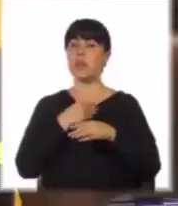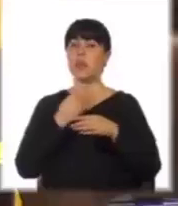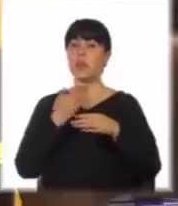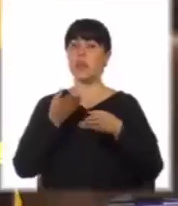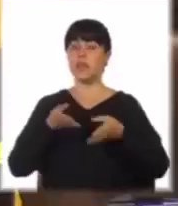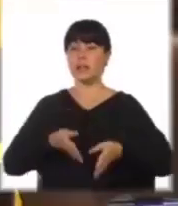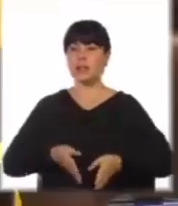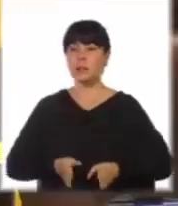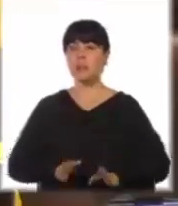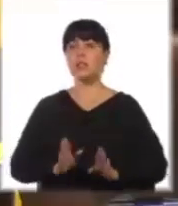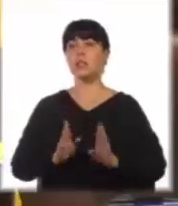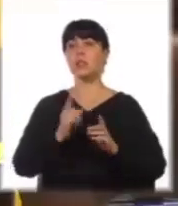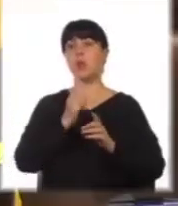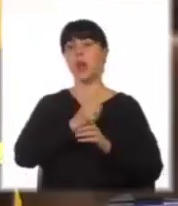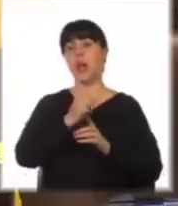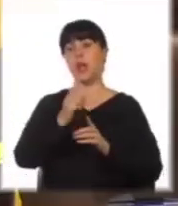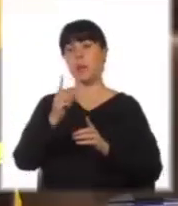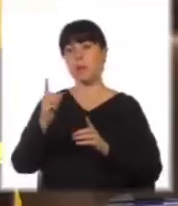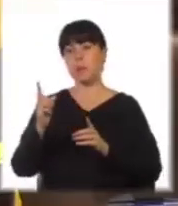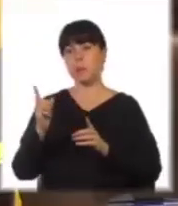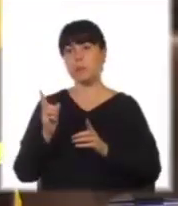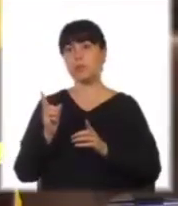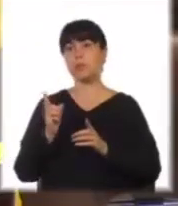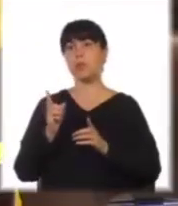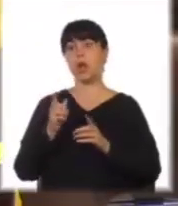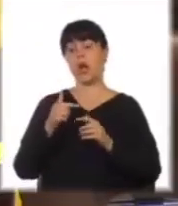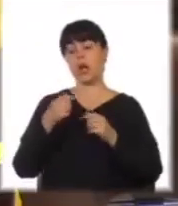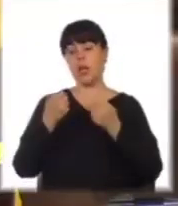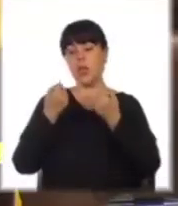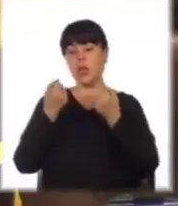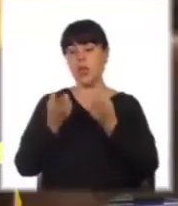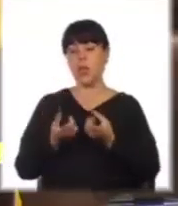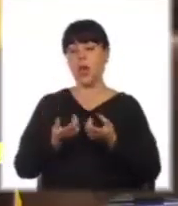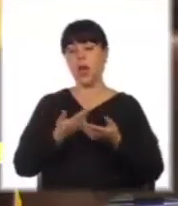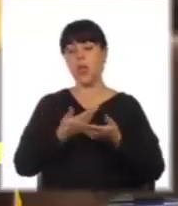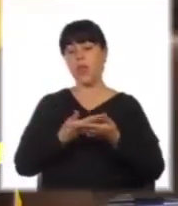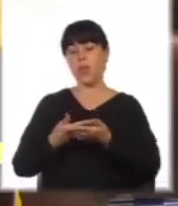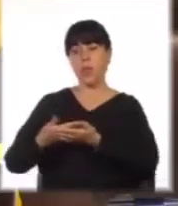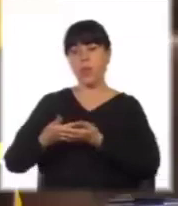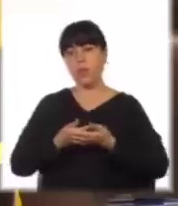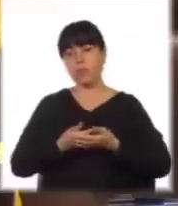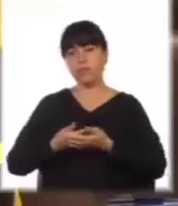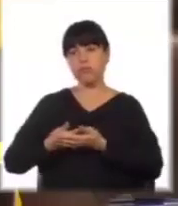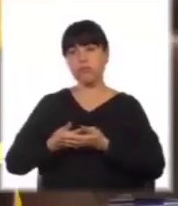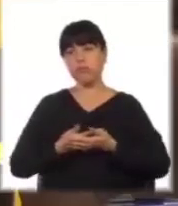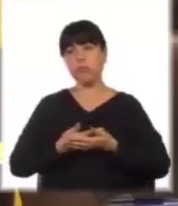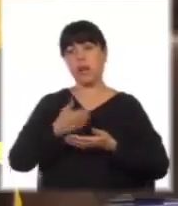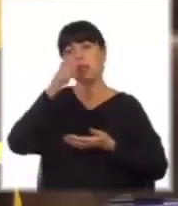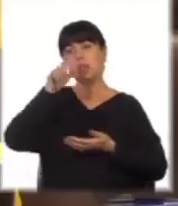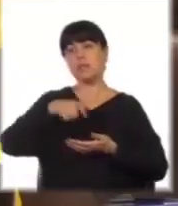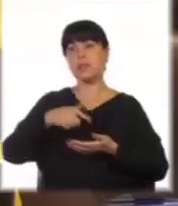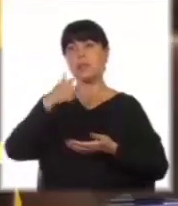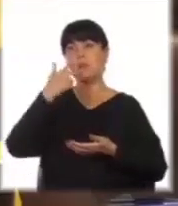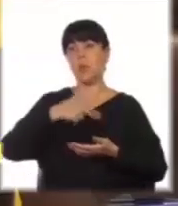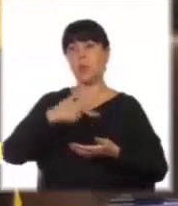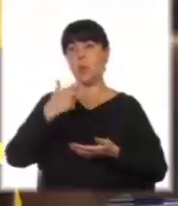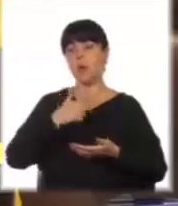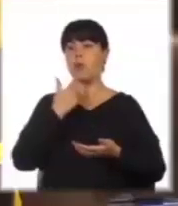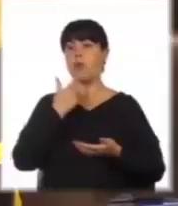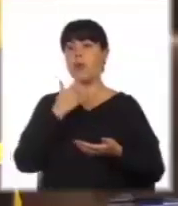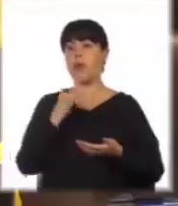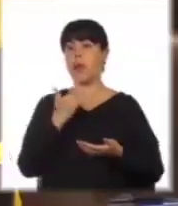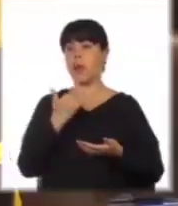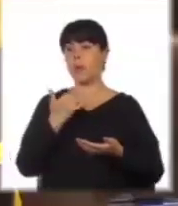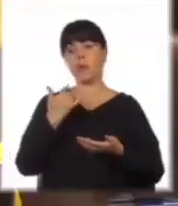cada persona que condicionan al ser humano desde la cuna y que sobran ejemplos en nuestra